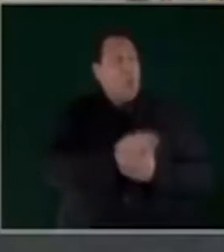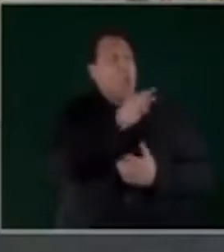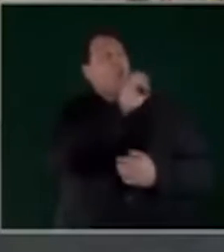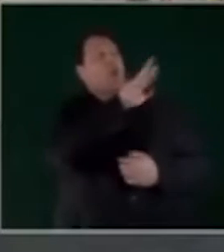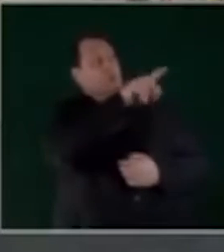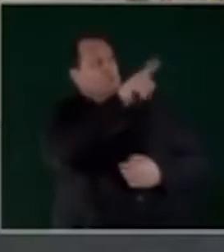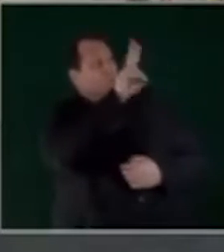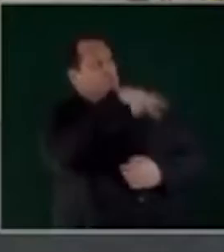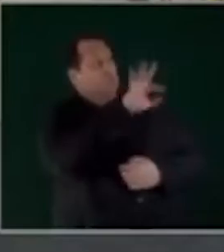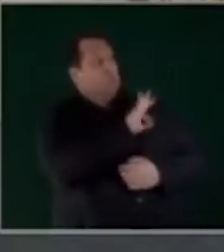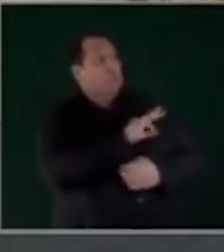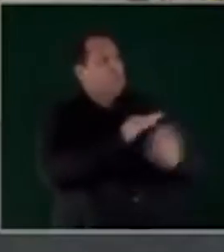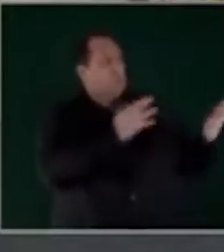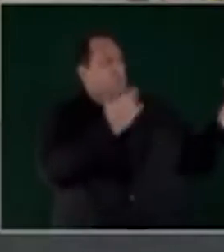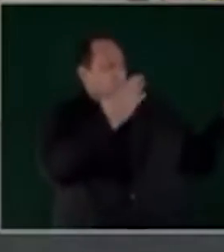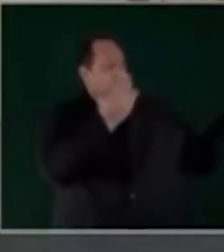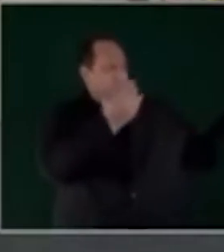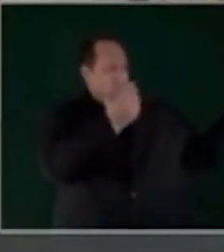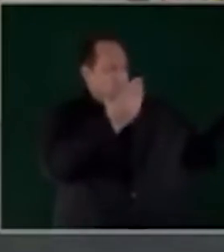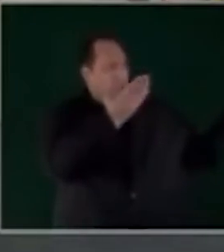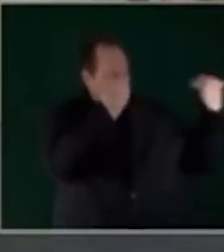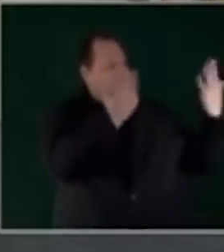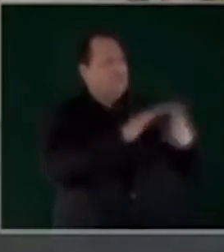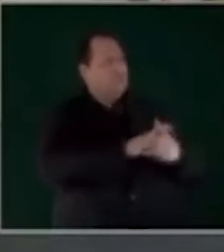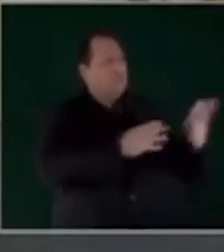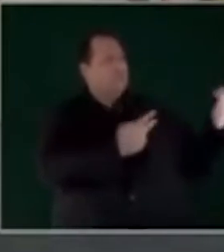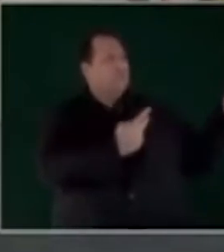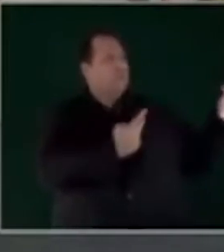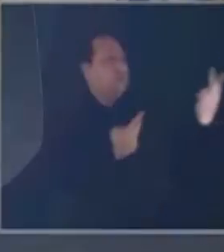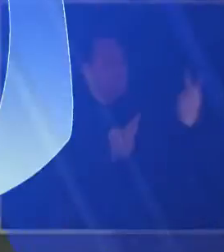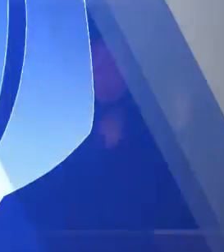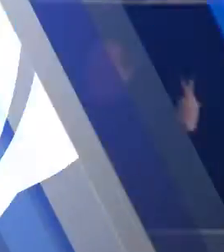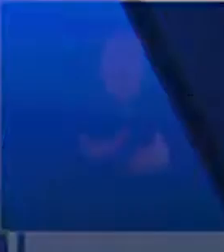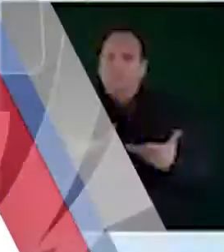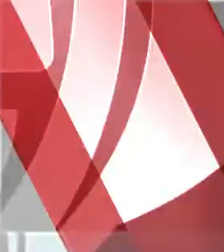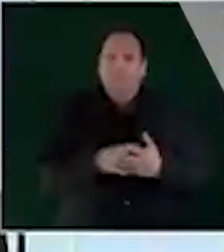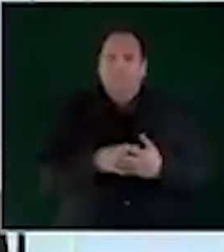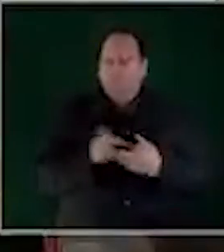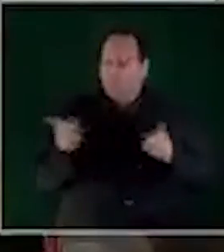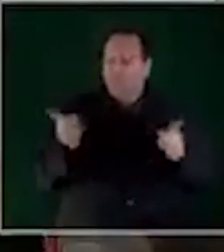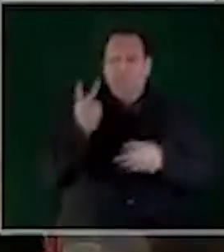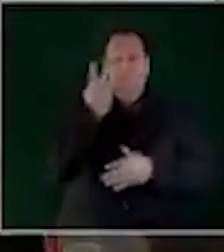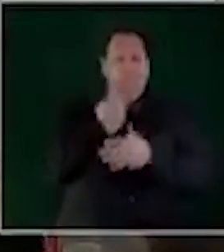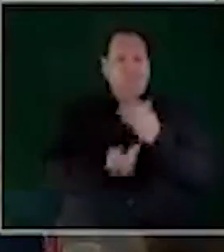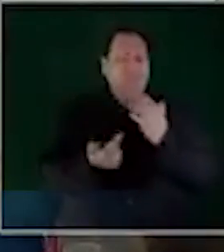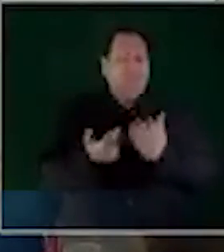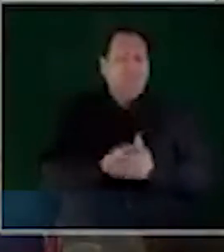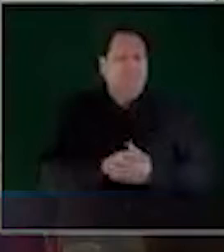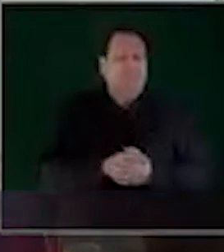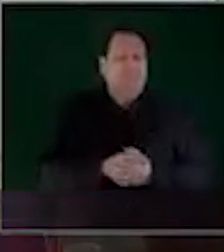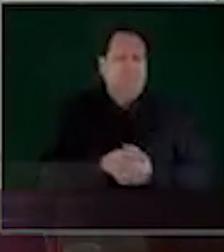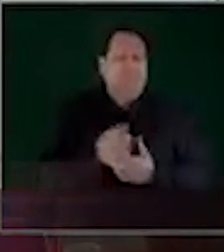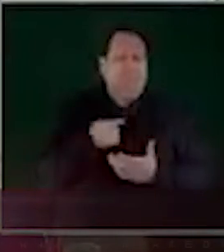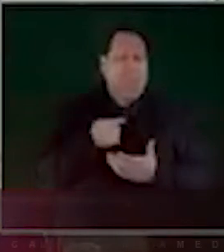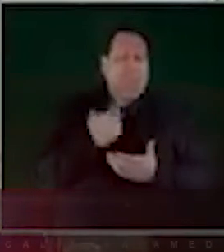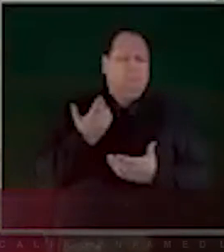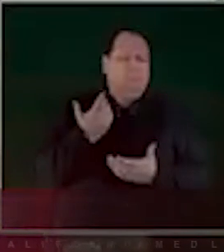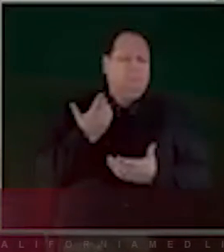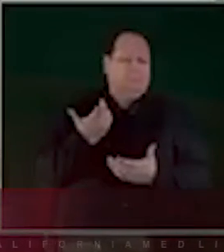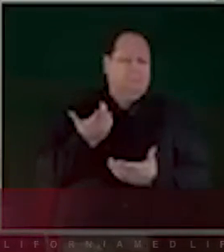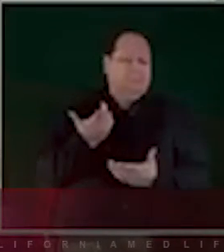honestos y trabajadoras y deben poner por delante al pueblo porque es a quien se deben no veo